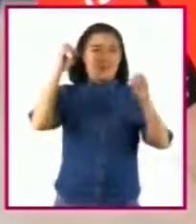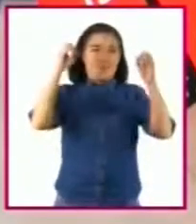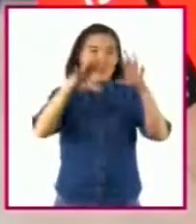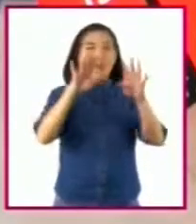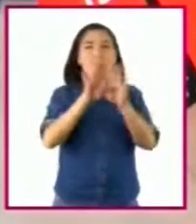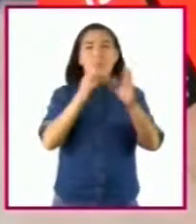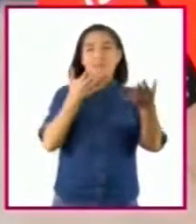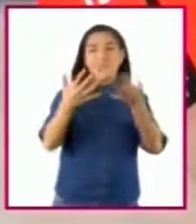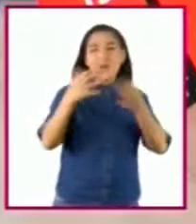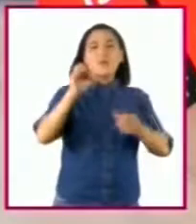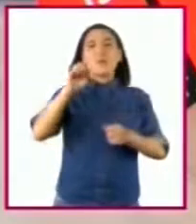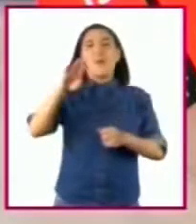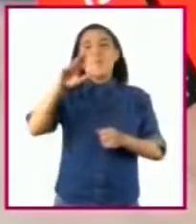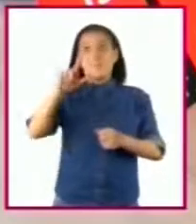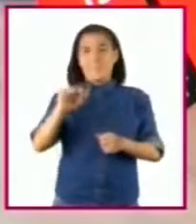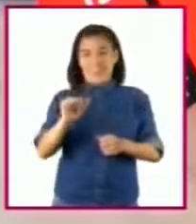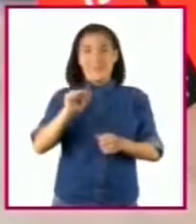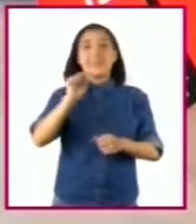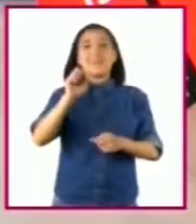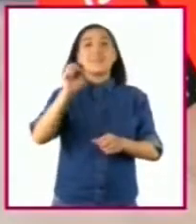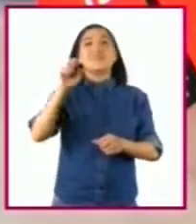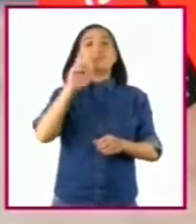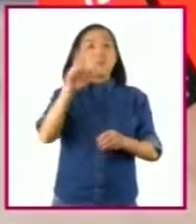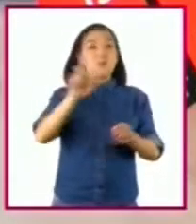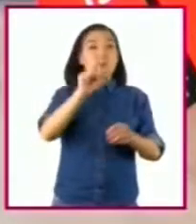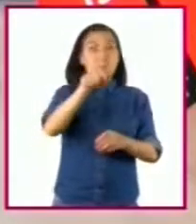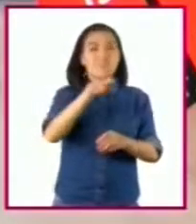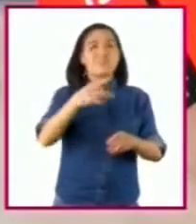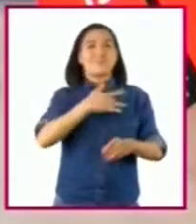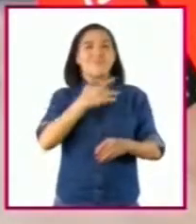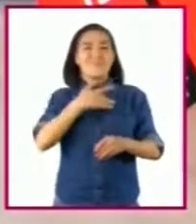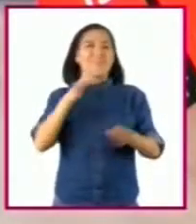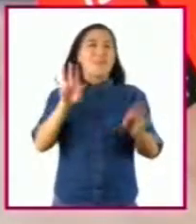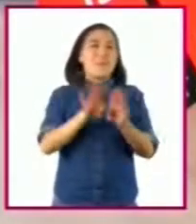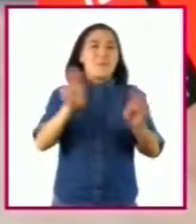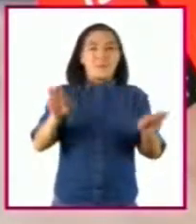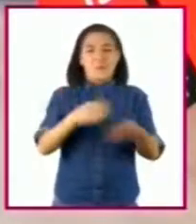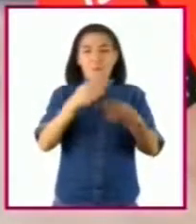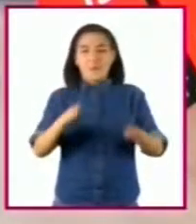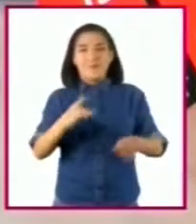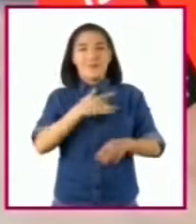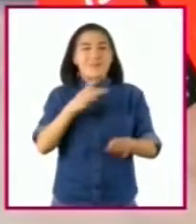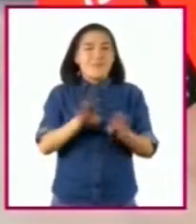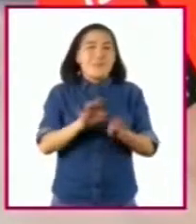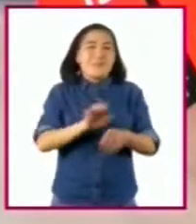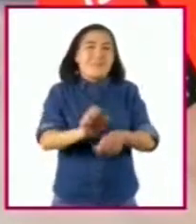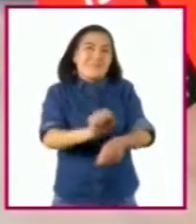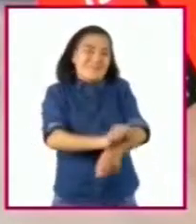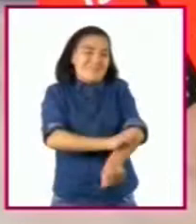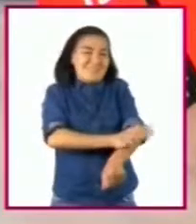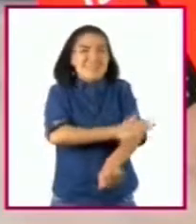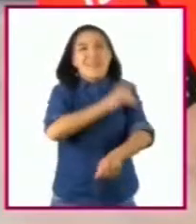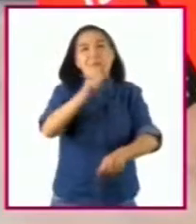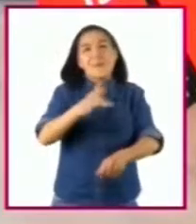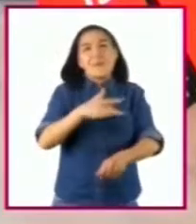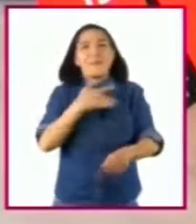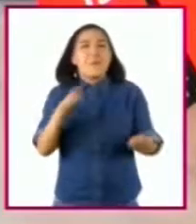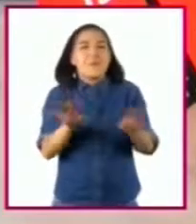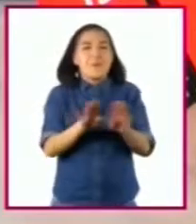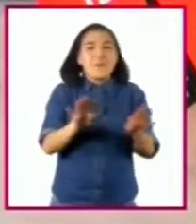sombra. Recuerdan, cuando ustedes escuchan música, nos genera una sensación como de sentimiento bastante,